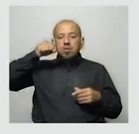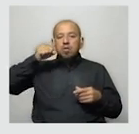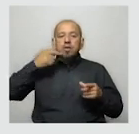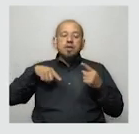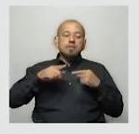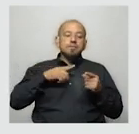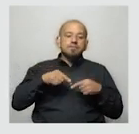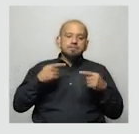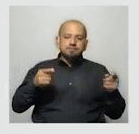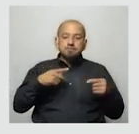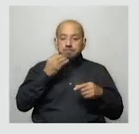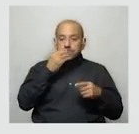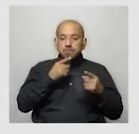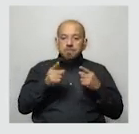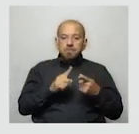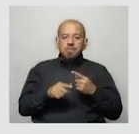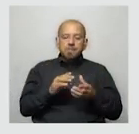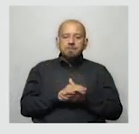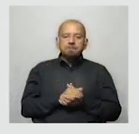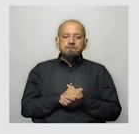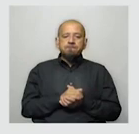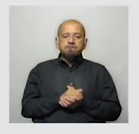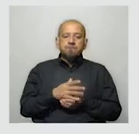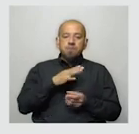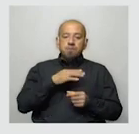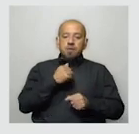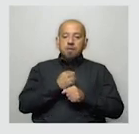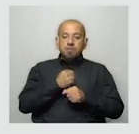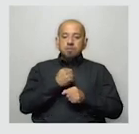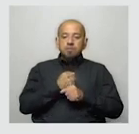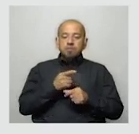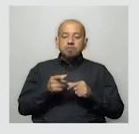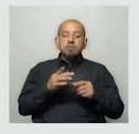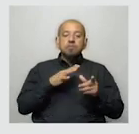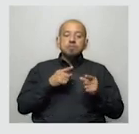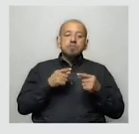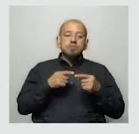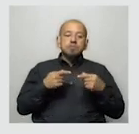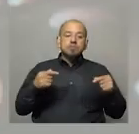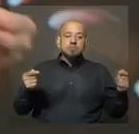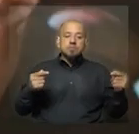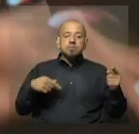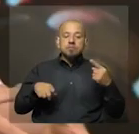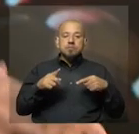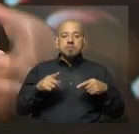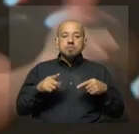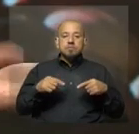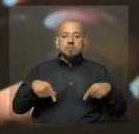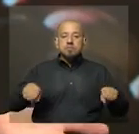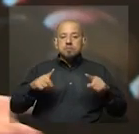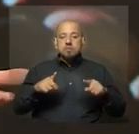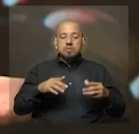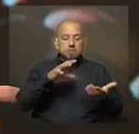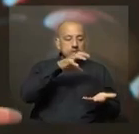como increíbles. Qué bueno. No, hay todo un trabajo que se basa en universidades que estudian poscosecha de frutas y